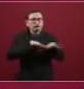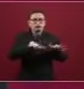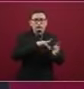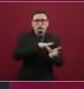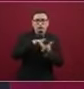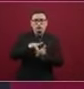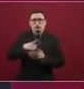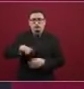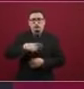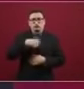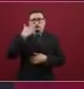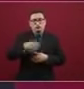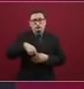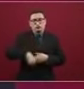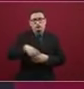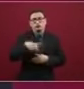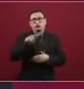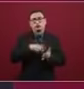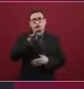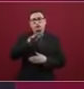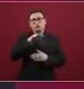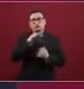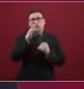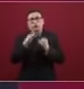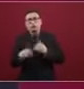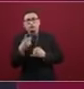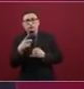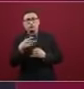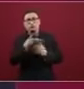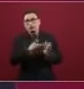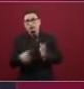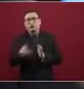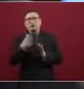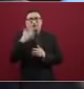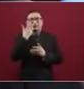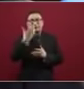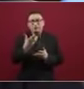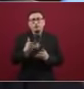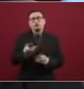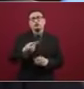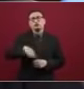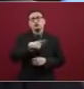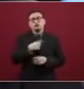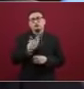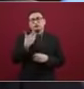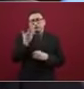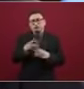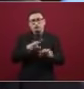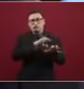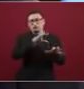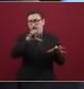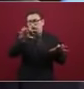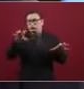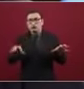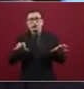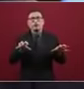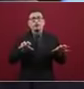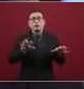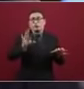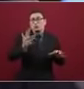año pudiéramos estar atendiendo 45 o tener 45